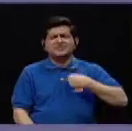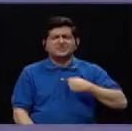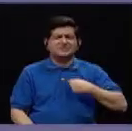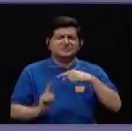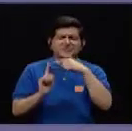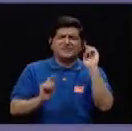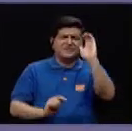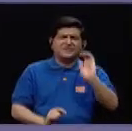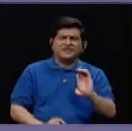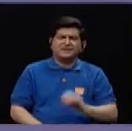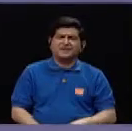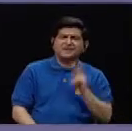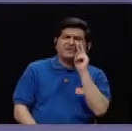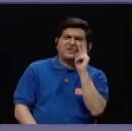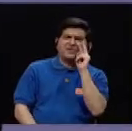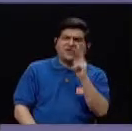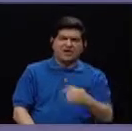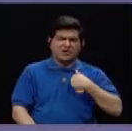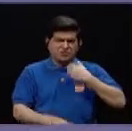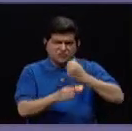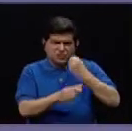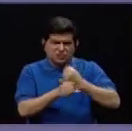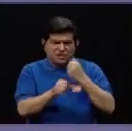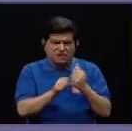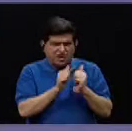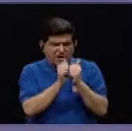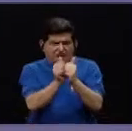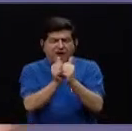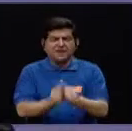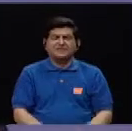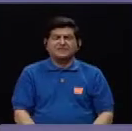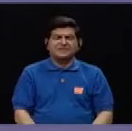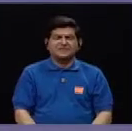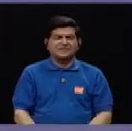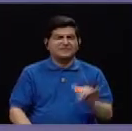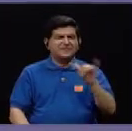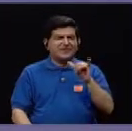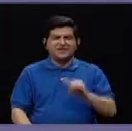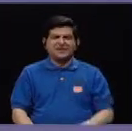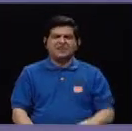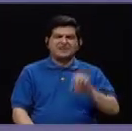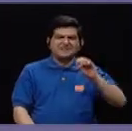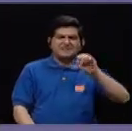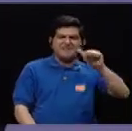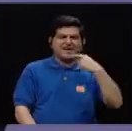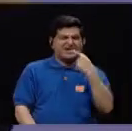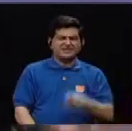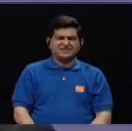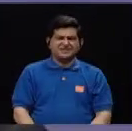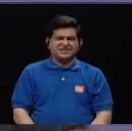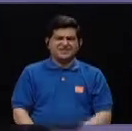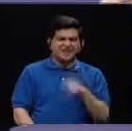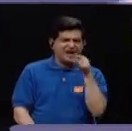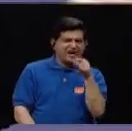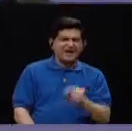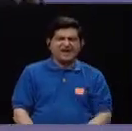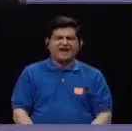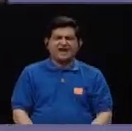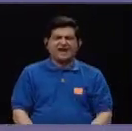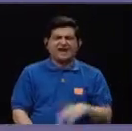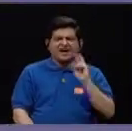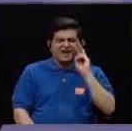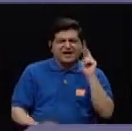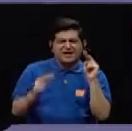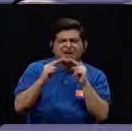pequeñita, entonces Claro. cuando empecé a trabajar con ellos también era el gusto como... Sara me decía, mi guacha, ay, mi guacha, yo que